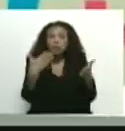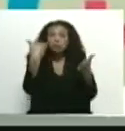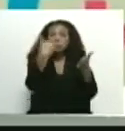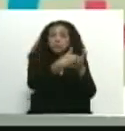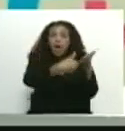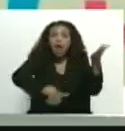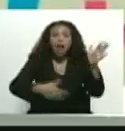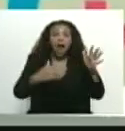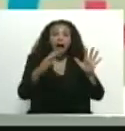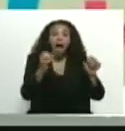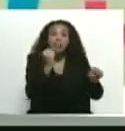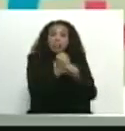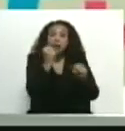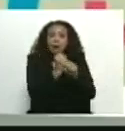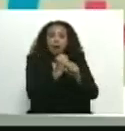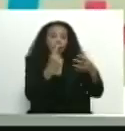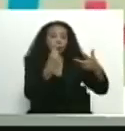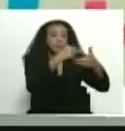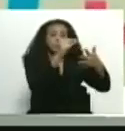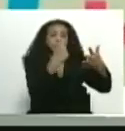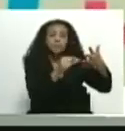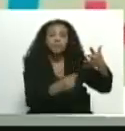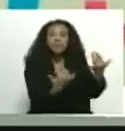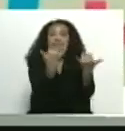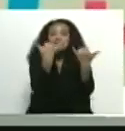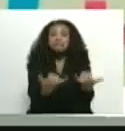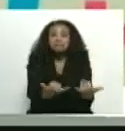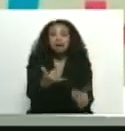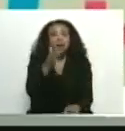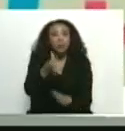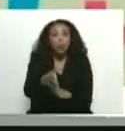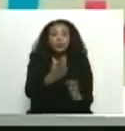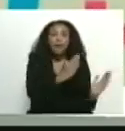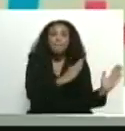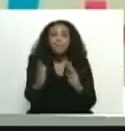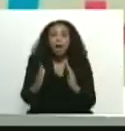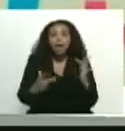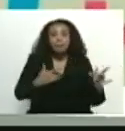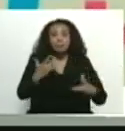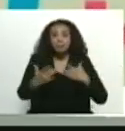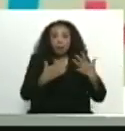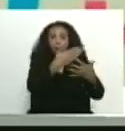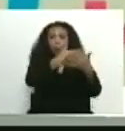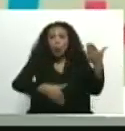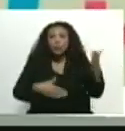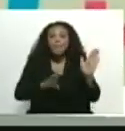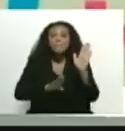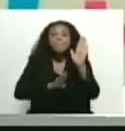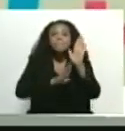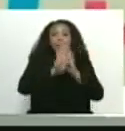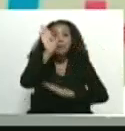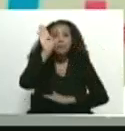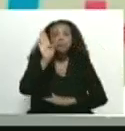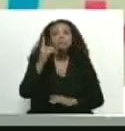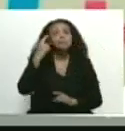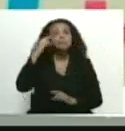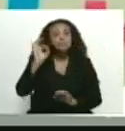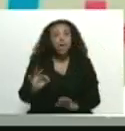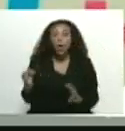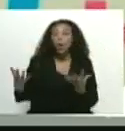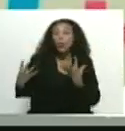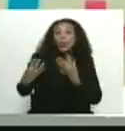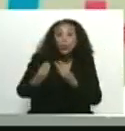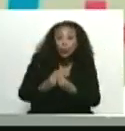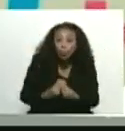establecidas las líneas de acción inmediata y el plan estratégico para avanzar y que